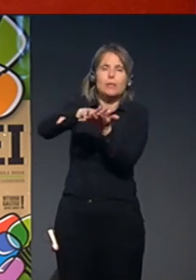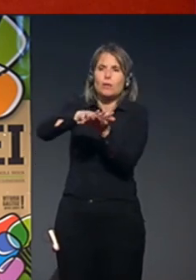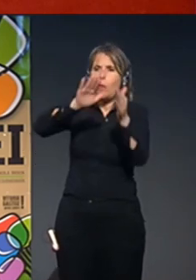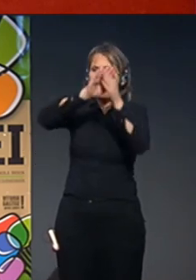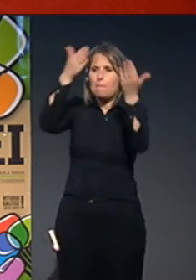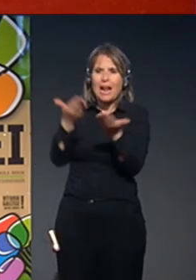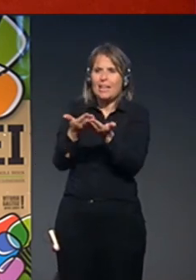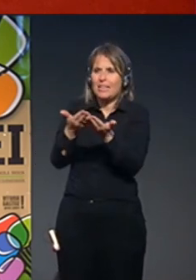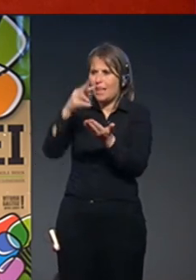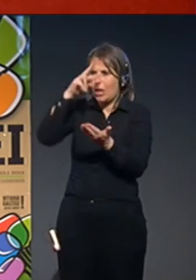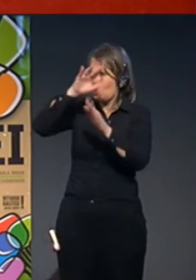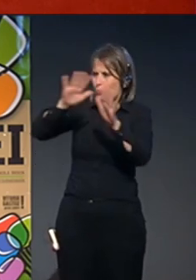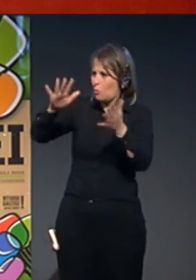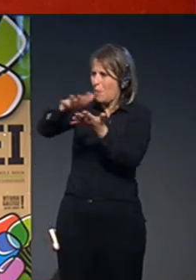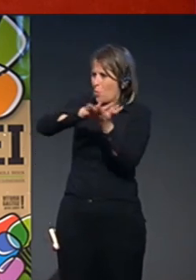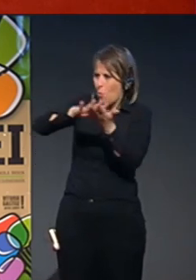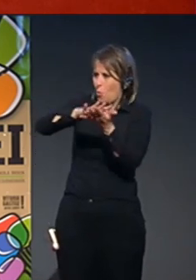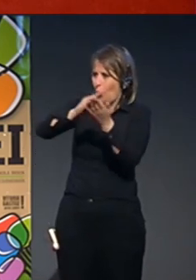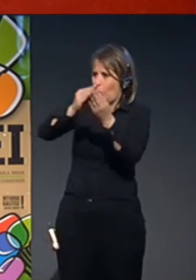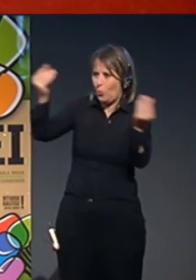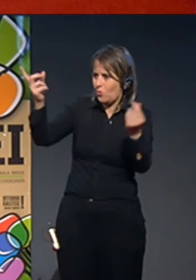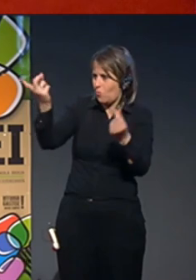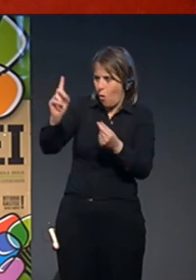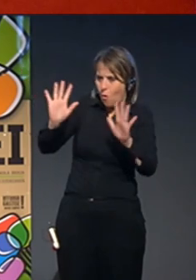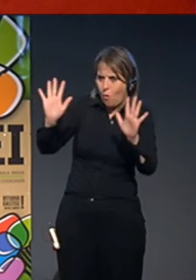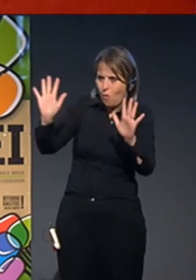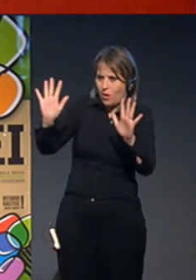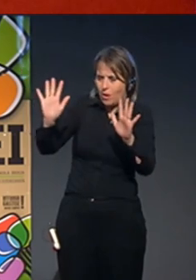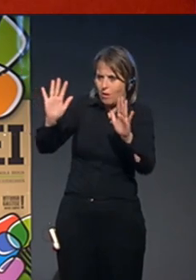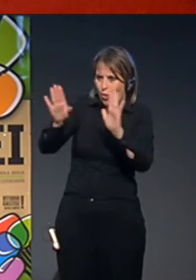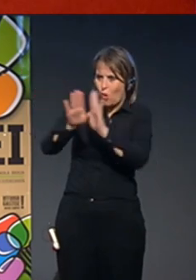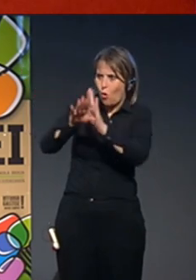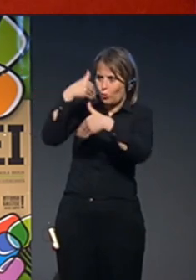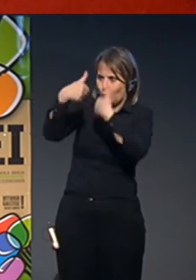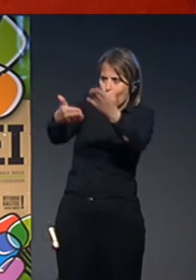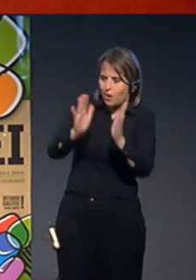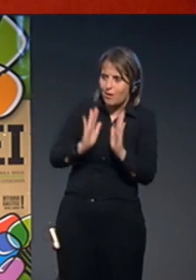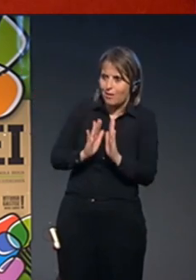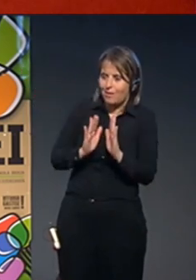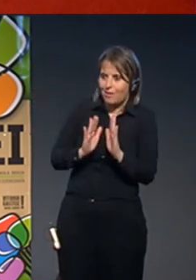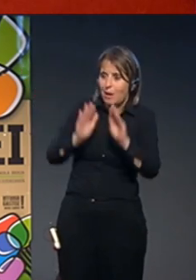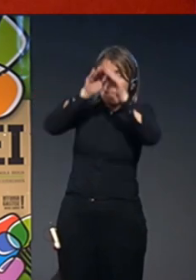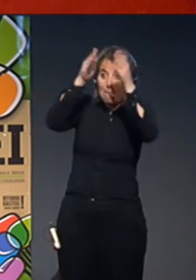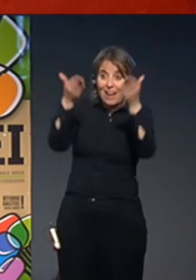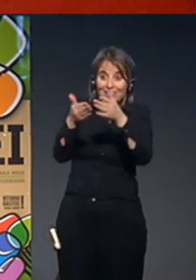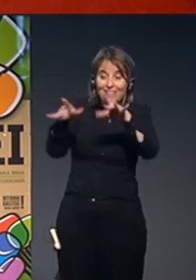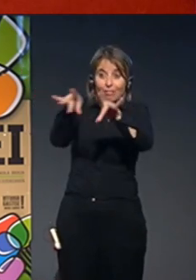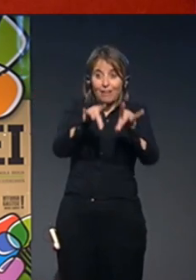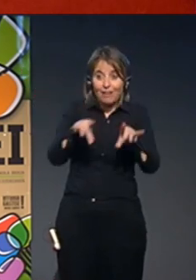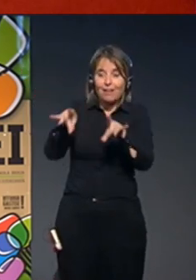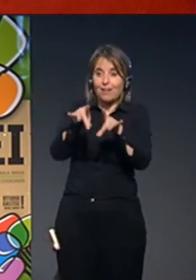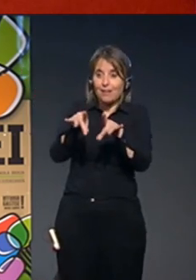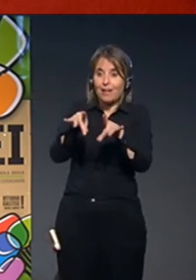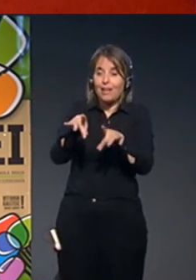planeta no os preocupéis que no se va a acabar ni mucho menos planeta sigue el planeta Tierra